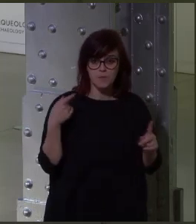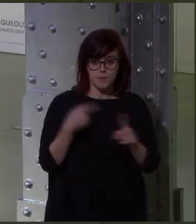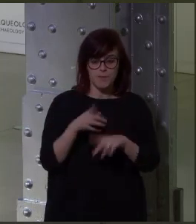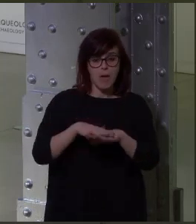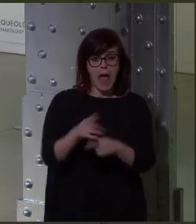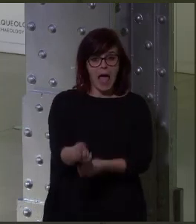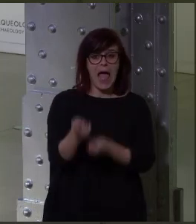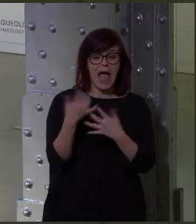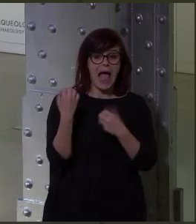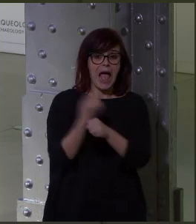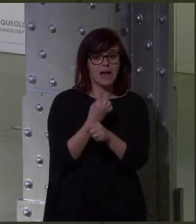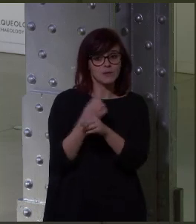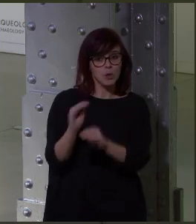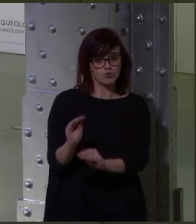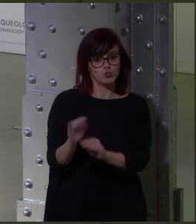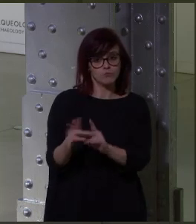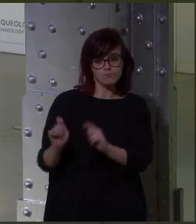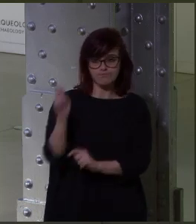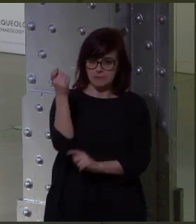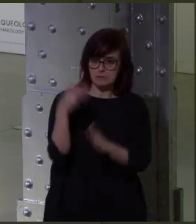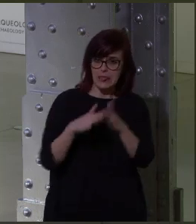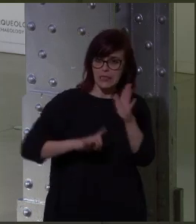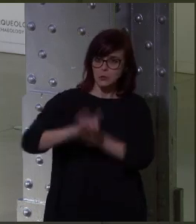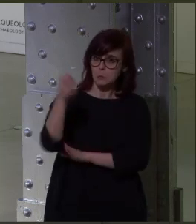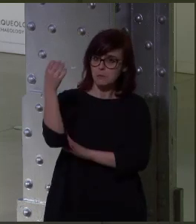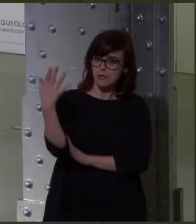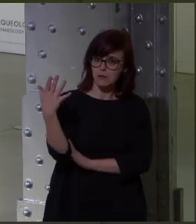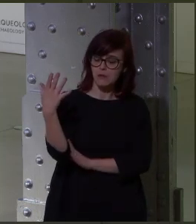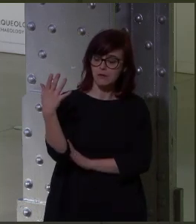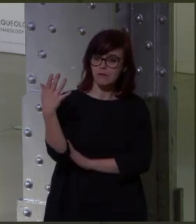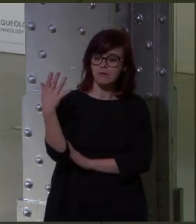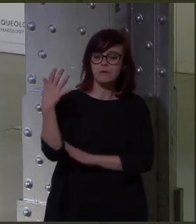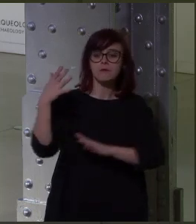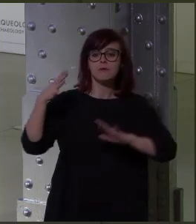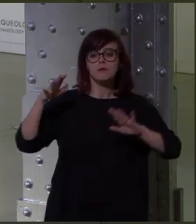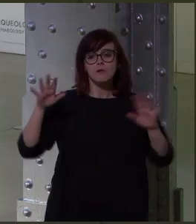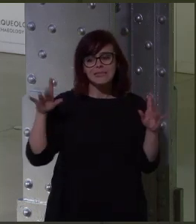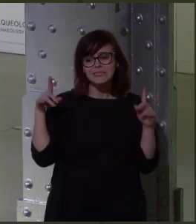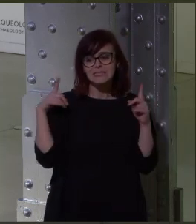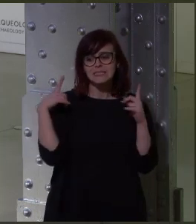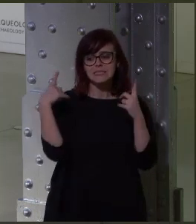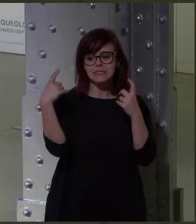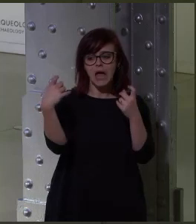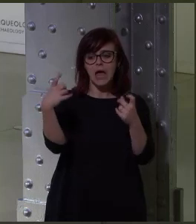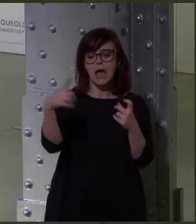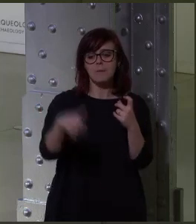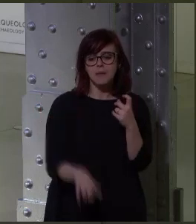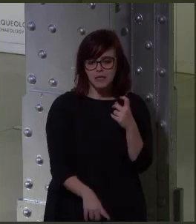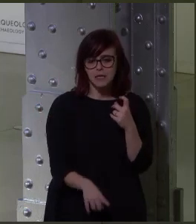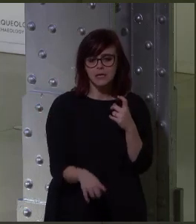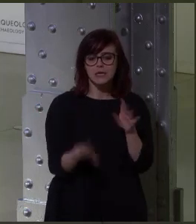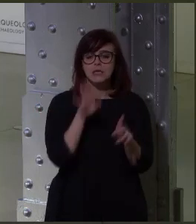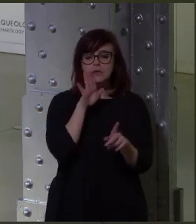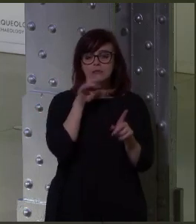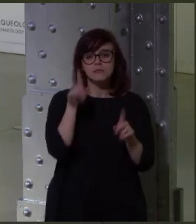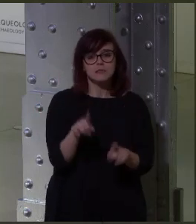para que su actividad se pueda seguir desarrollando. Y hay muchas iniciativas